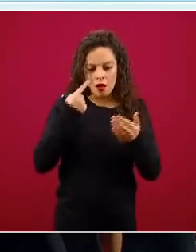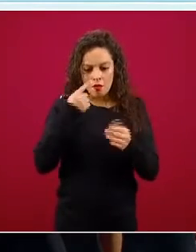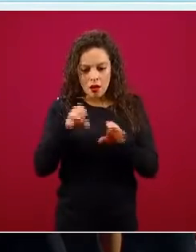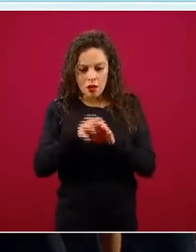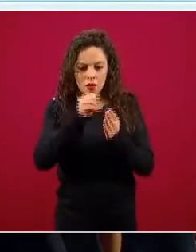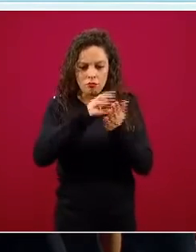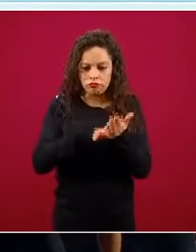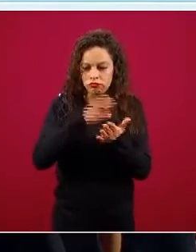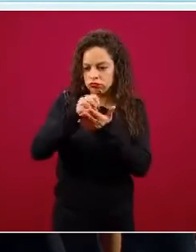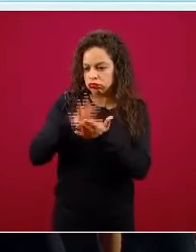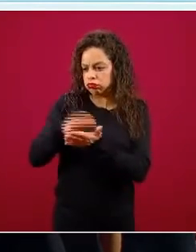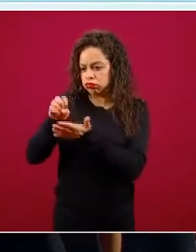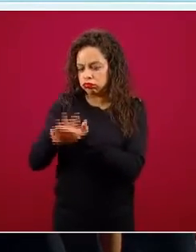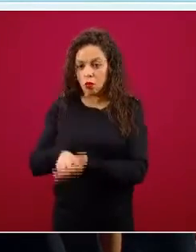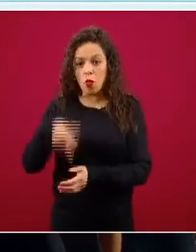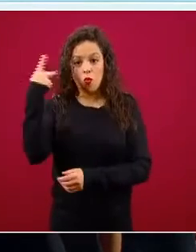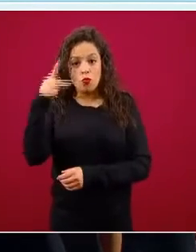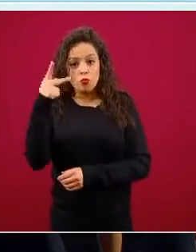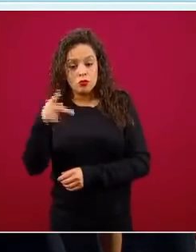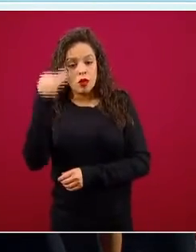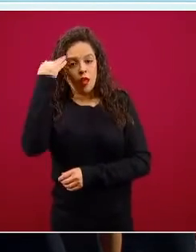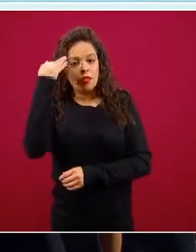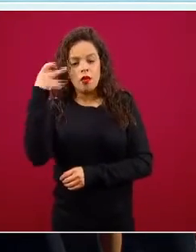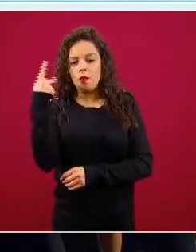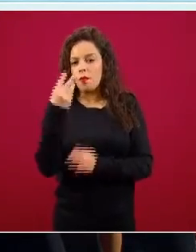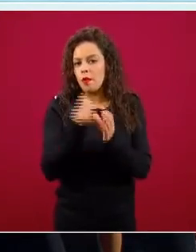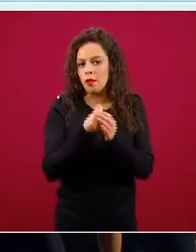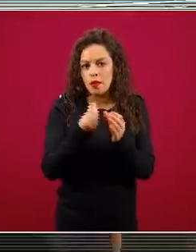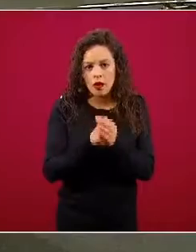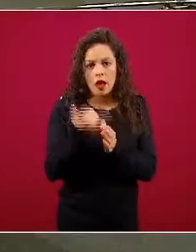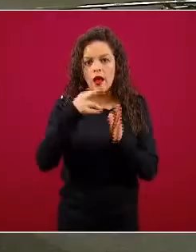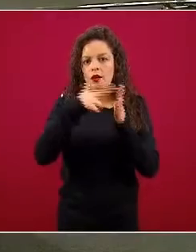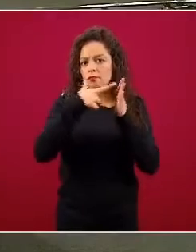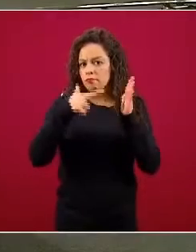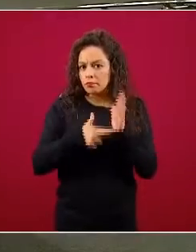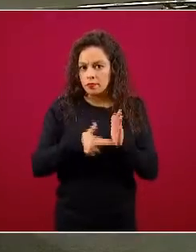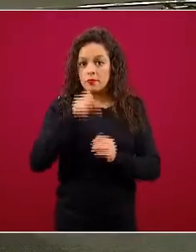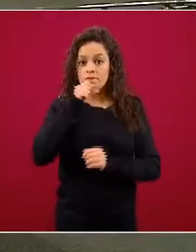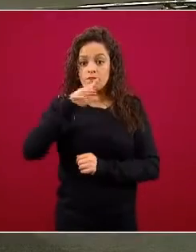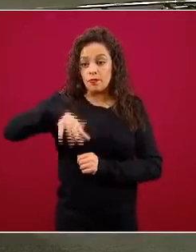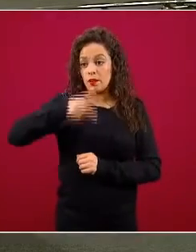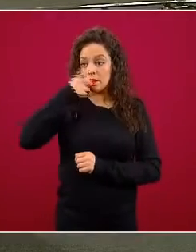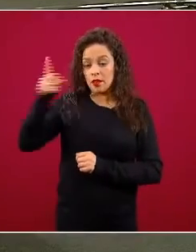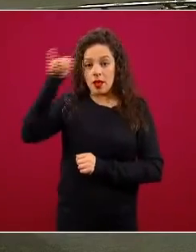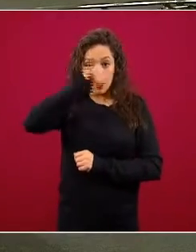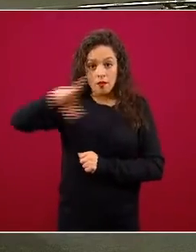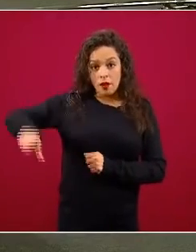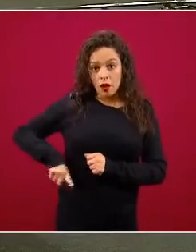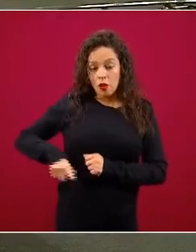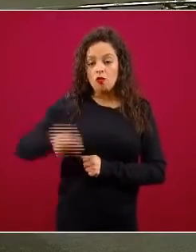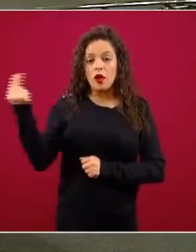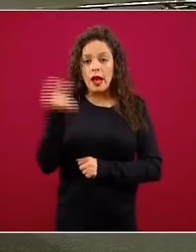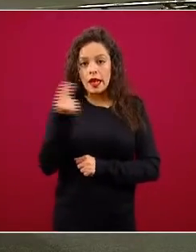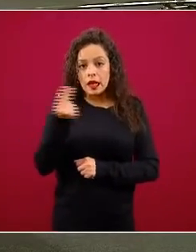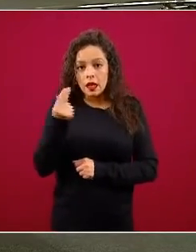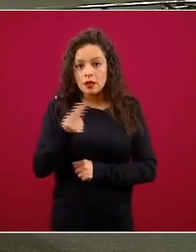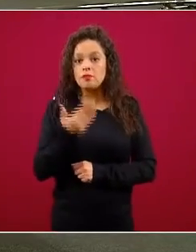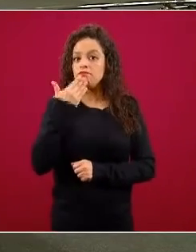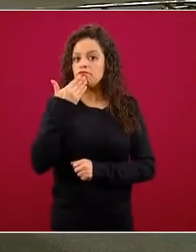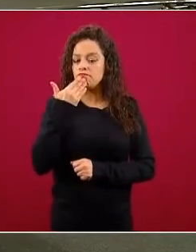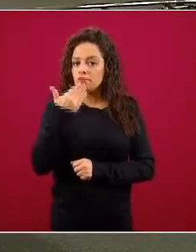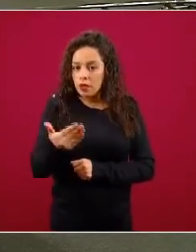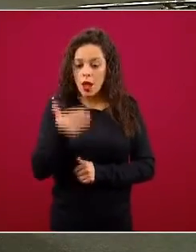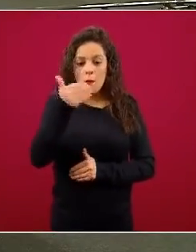sus propias reglas, tiene sus propios tiempos y, como ha dicho la jefa de gobierno, requiere seguir procedimientos